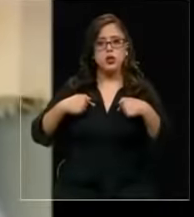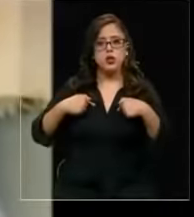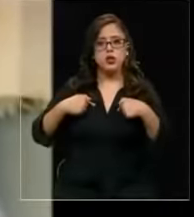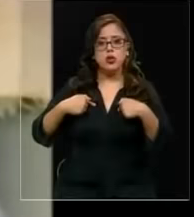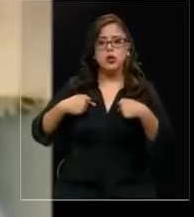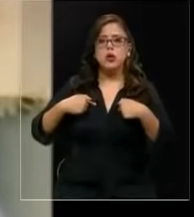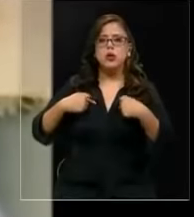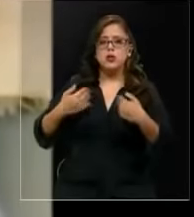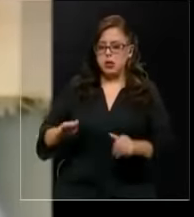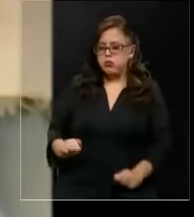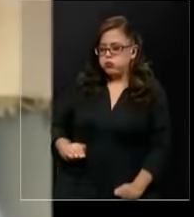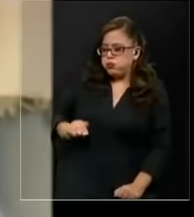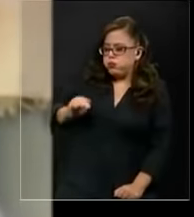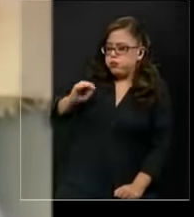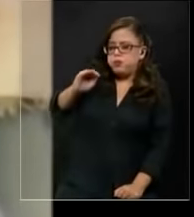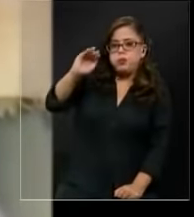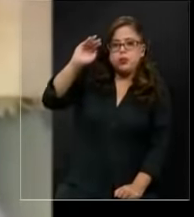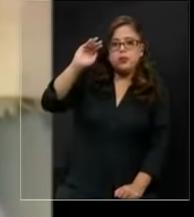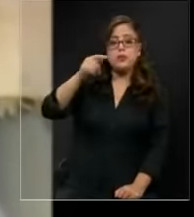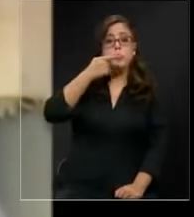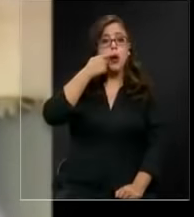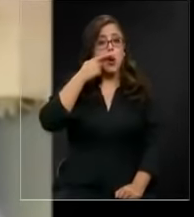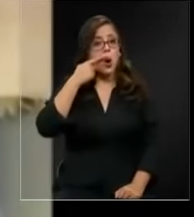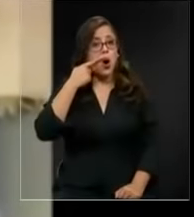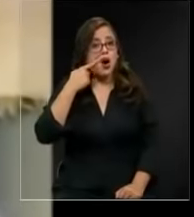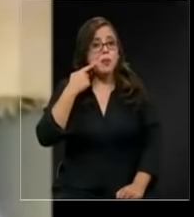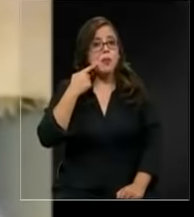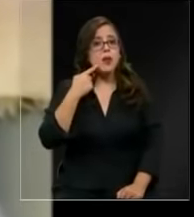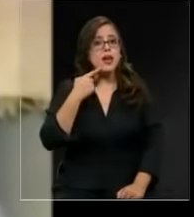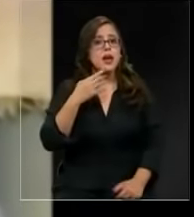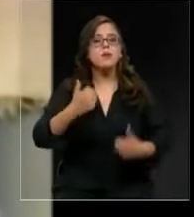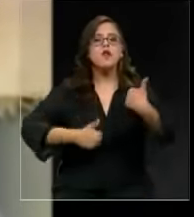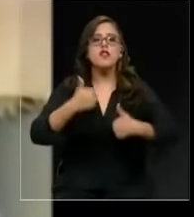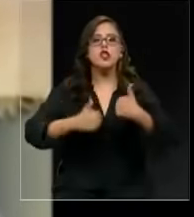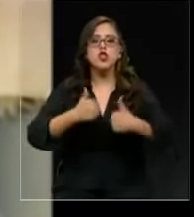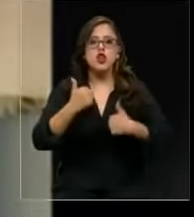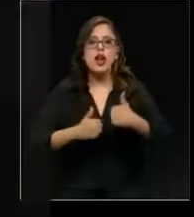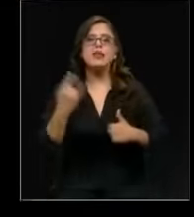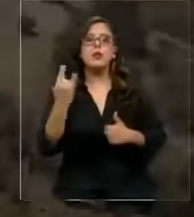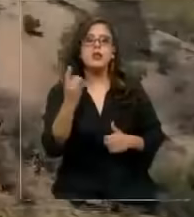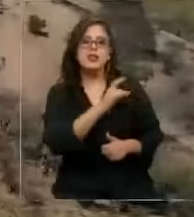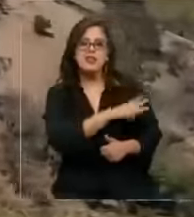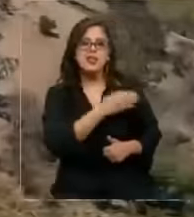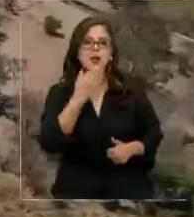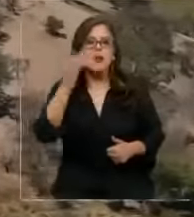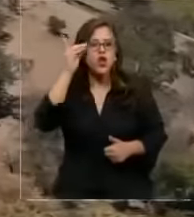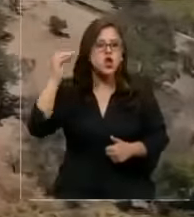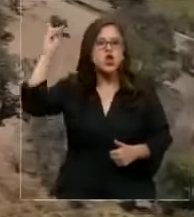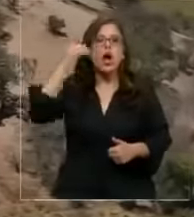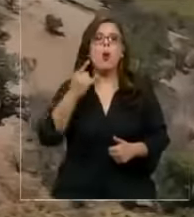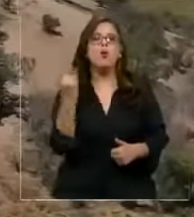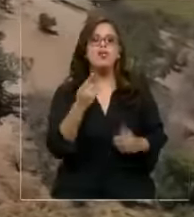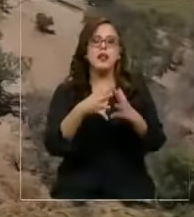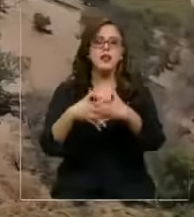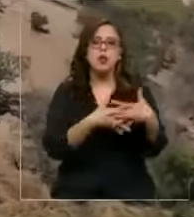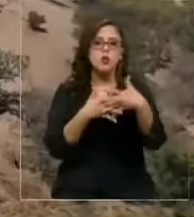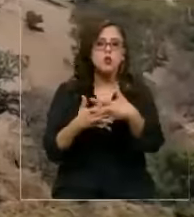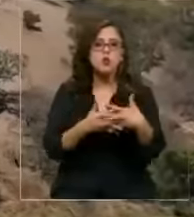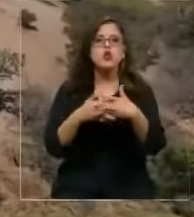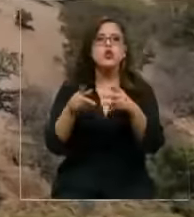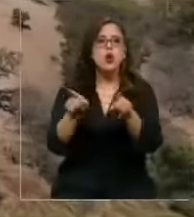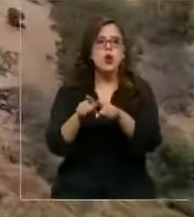conozco a toda la localidad. Pablo es hidrólogo de la Universidad de Chile y doctorado en la Universidad de Arizona, establecimiento líder en el estudio